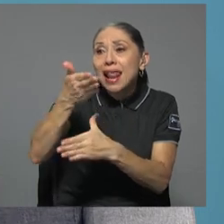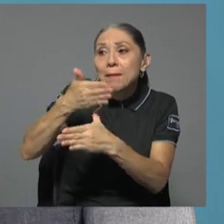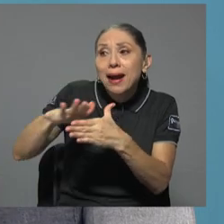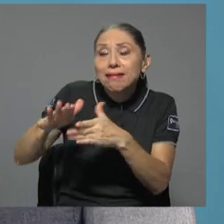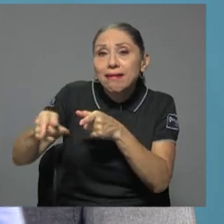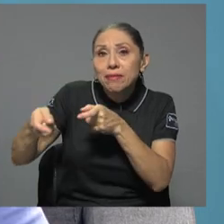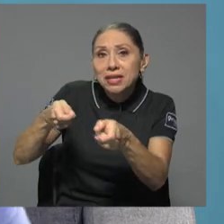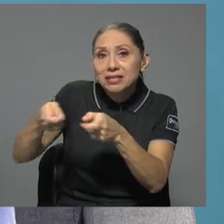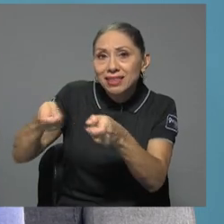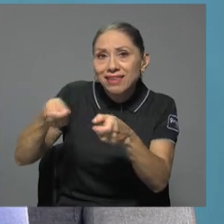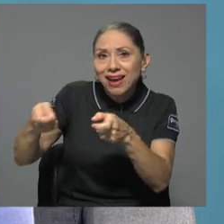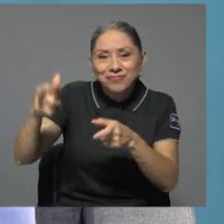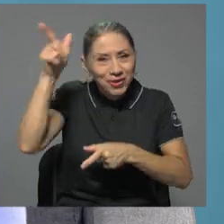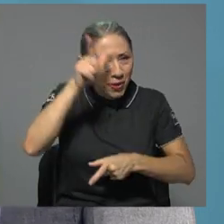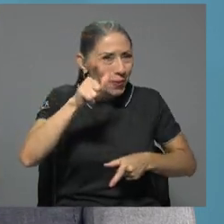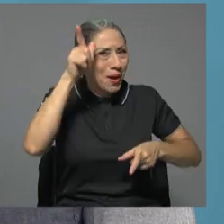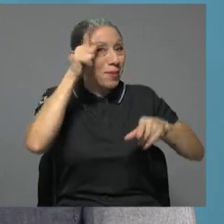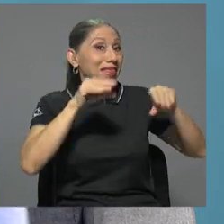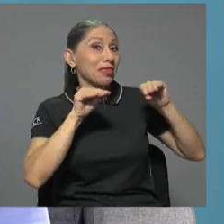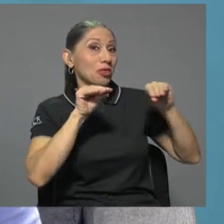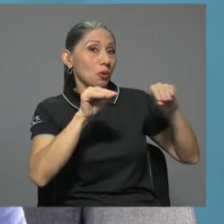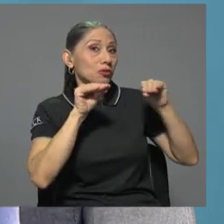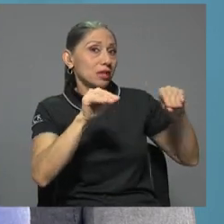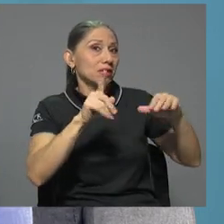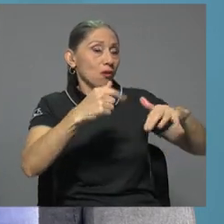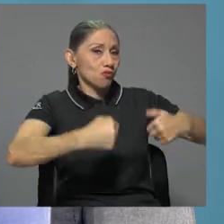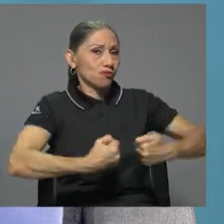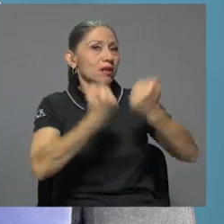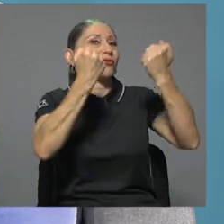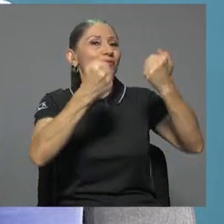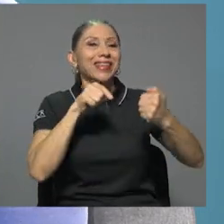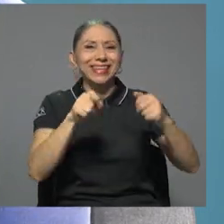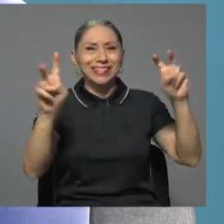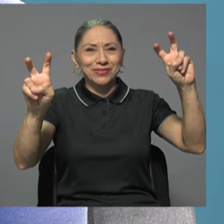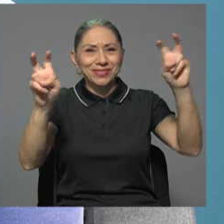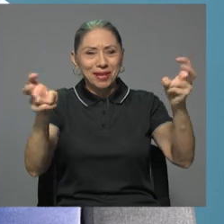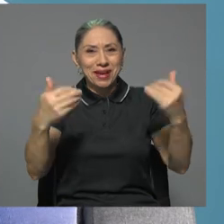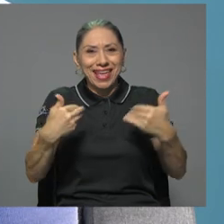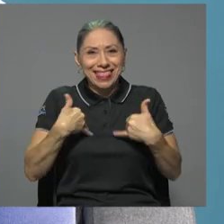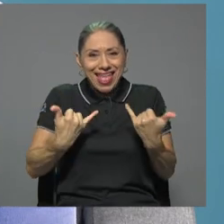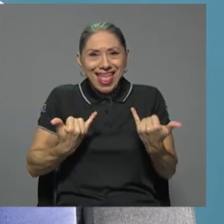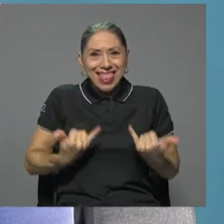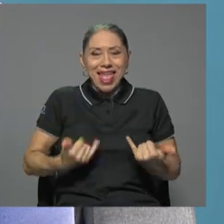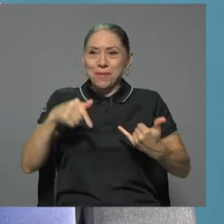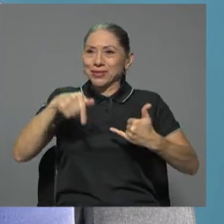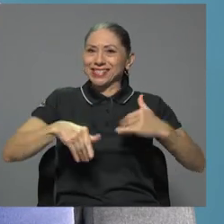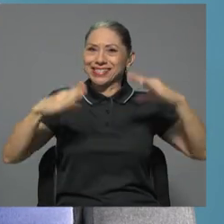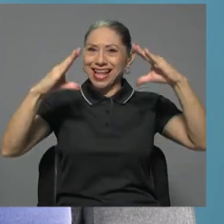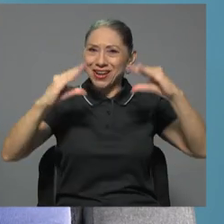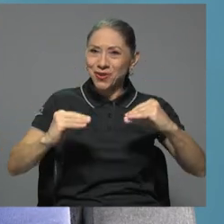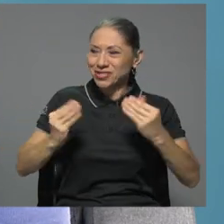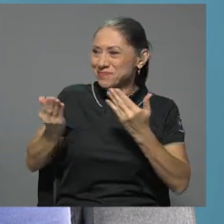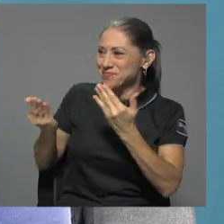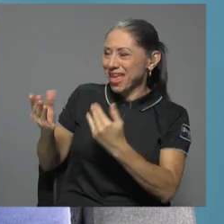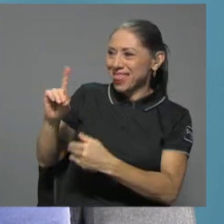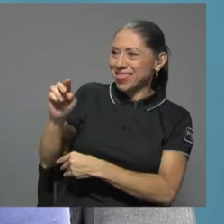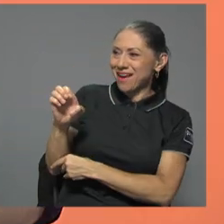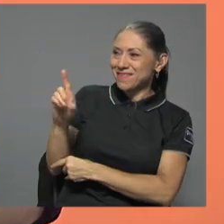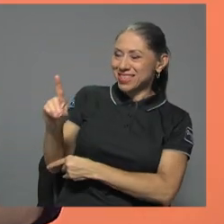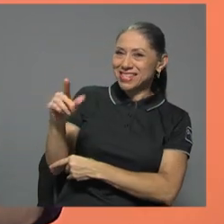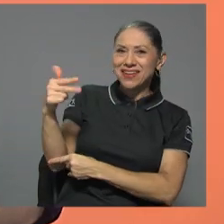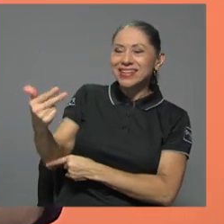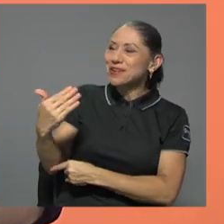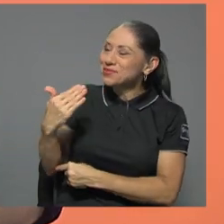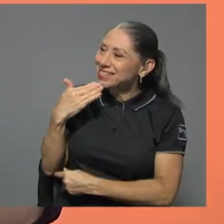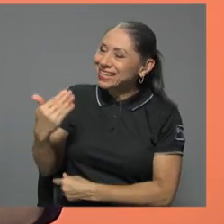obviamente la docencia tiene un reto y ese es uno de los temas que tenemos precisamente esta noche david chavarría muchísimas gracias